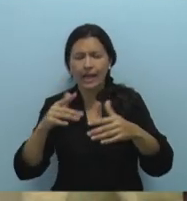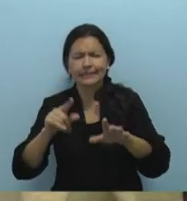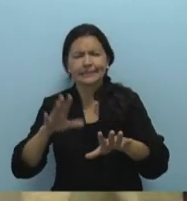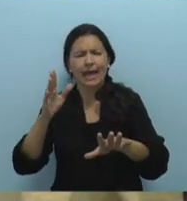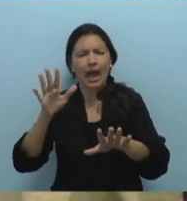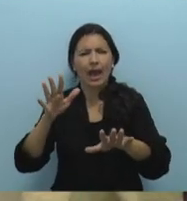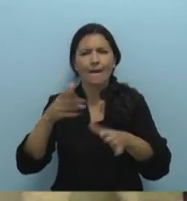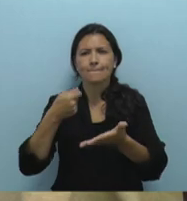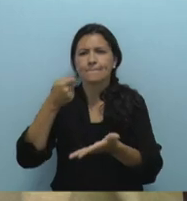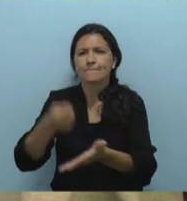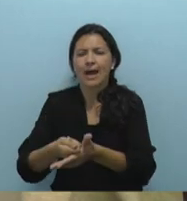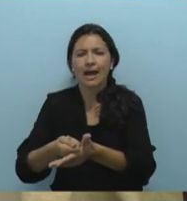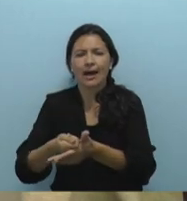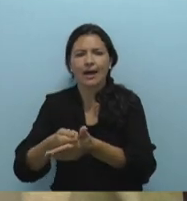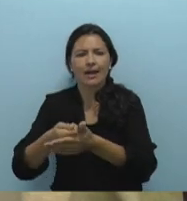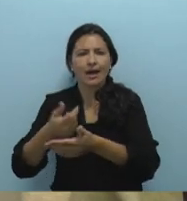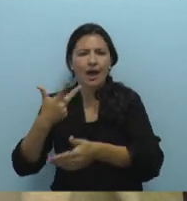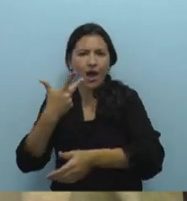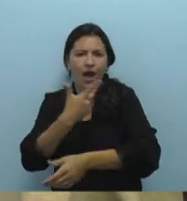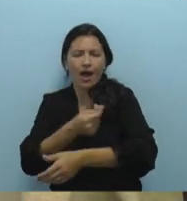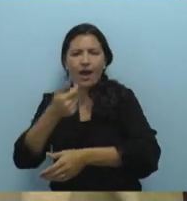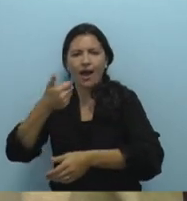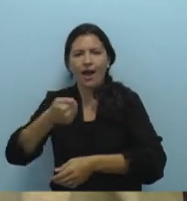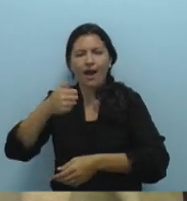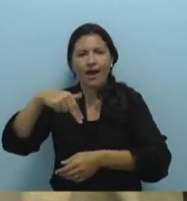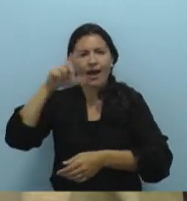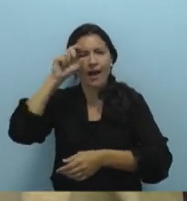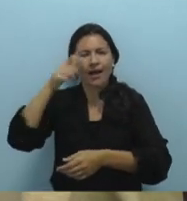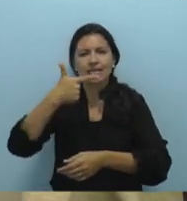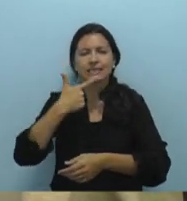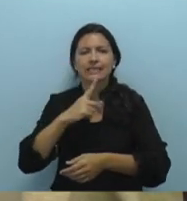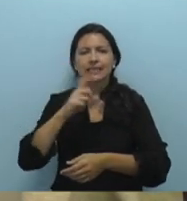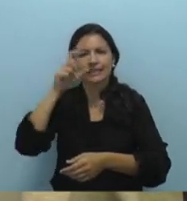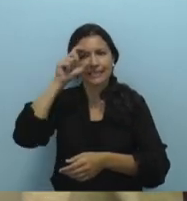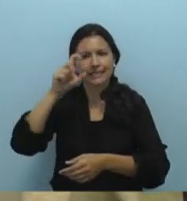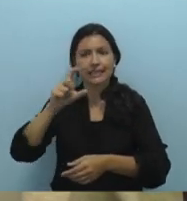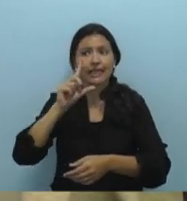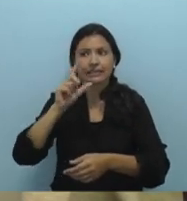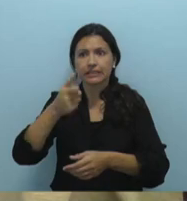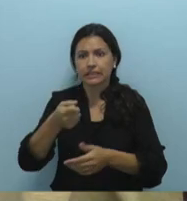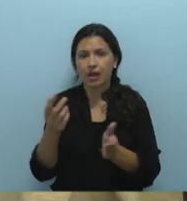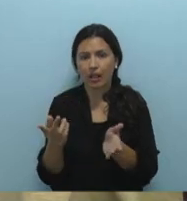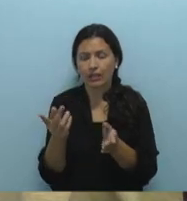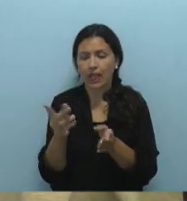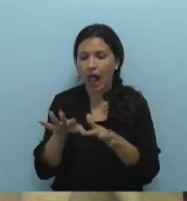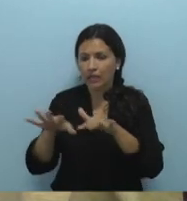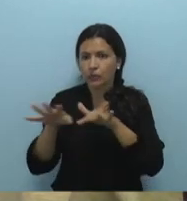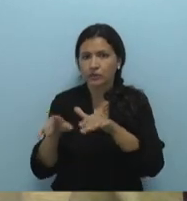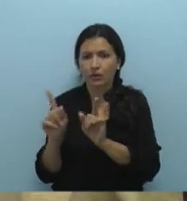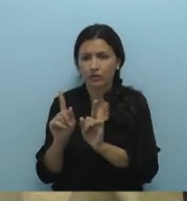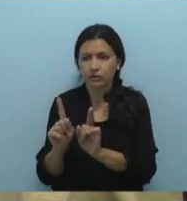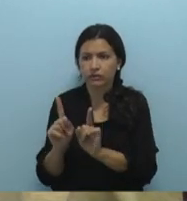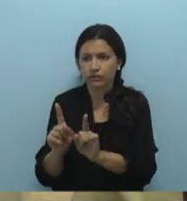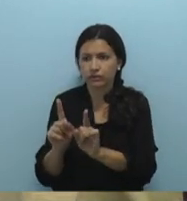pensar en pagar su anestesia. Bueno, una situación que se repite y no entendemos por qué